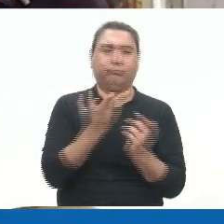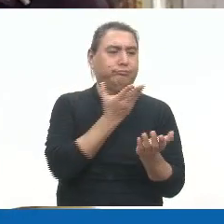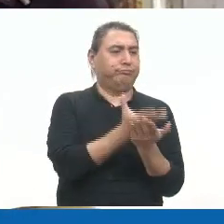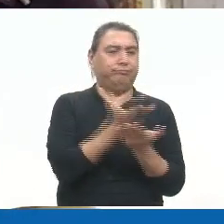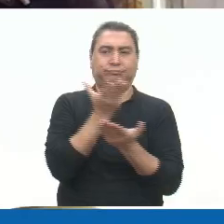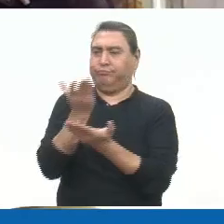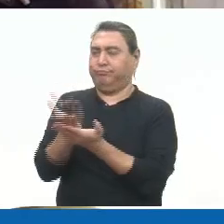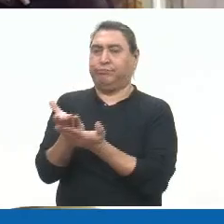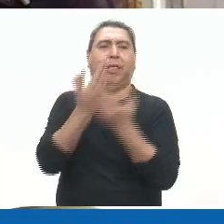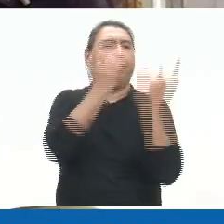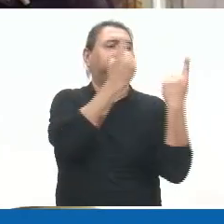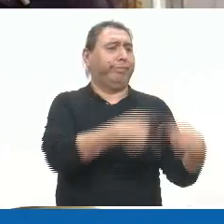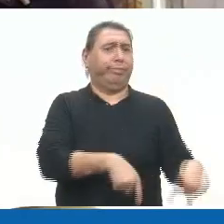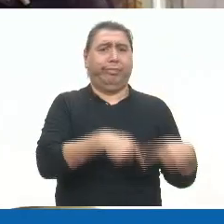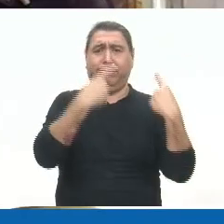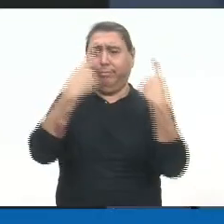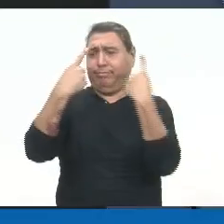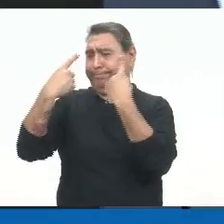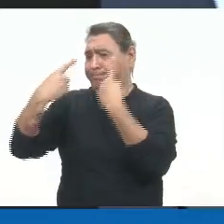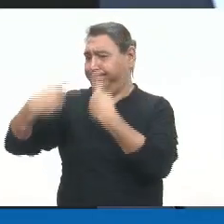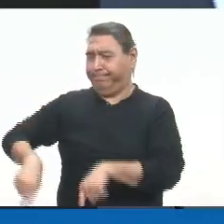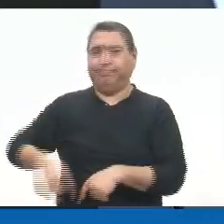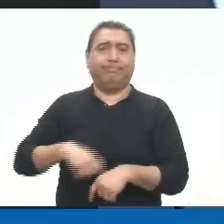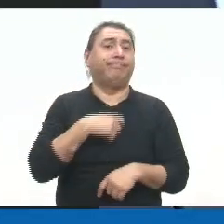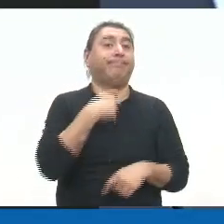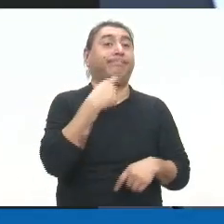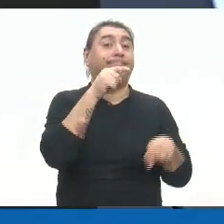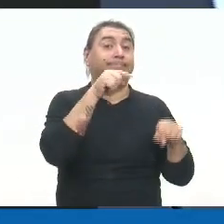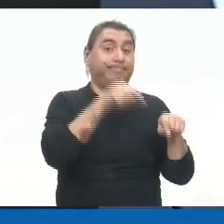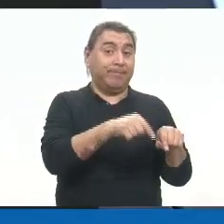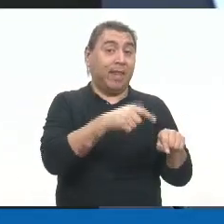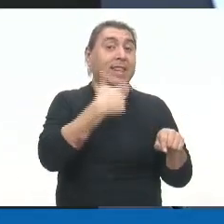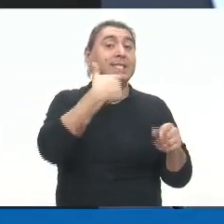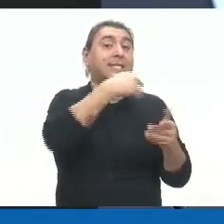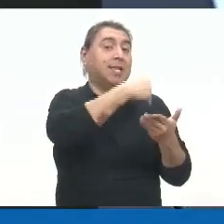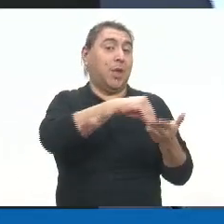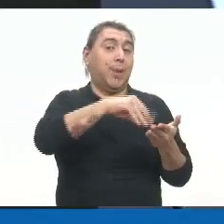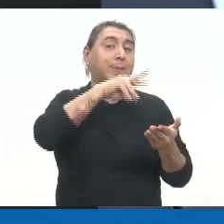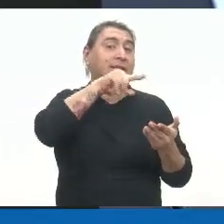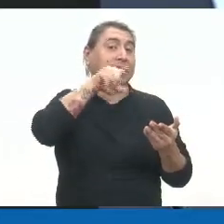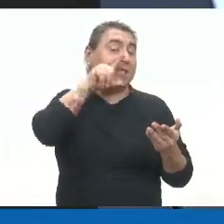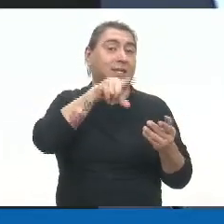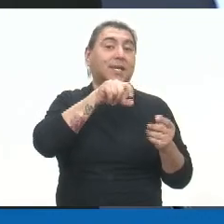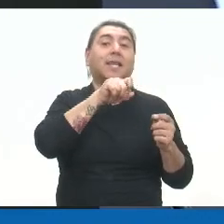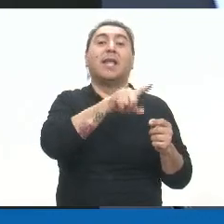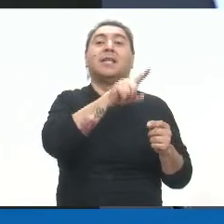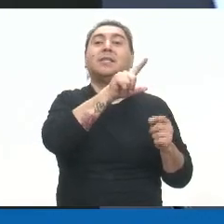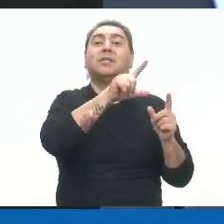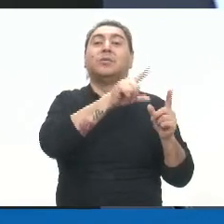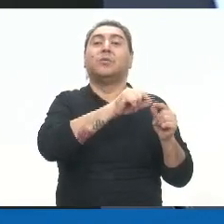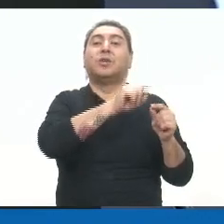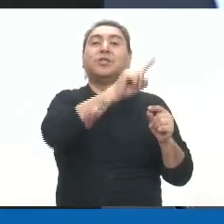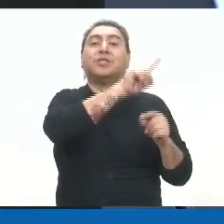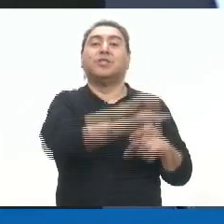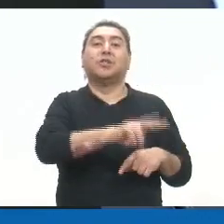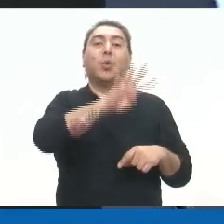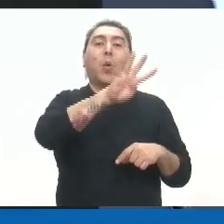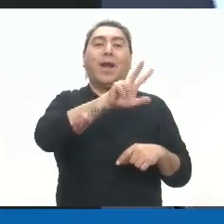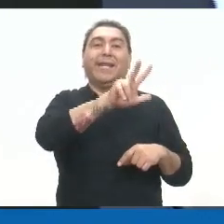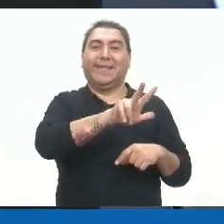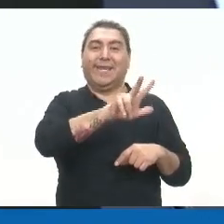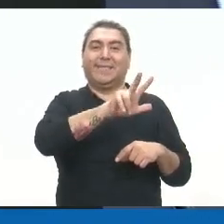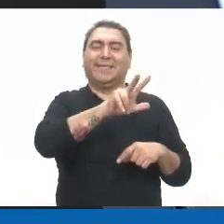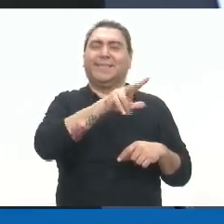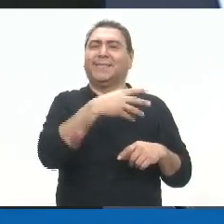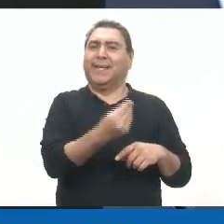absolutamente diferentes una la del senador ví que es la del 143